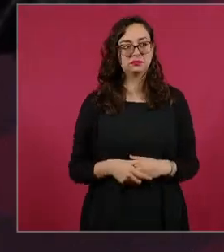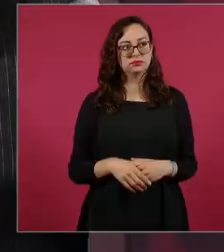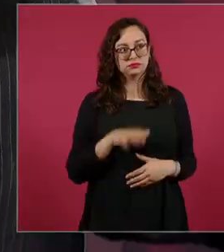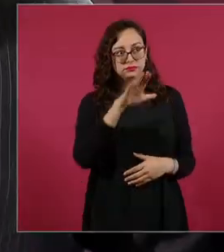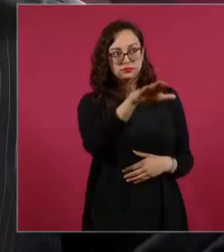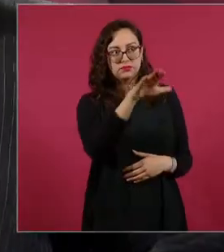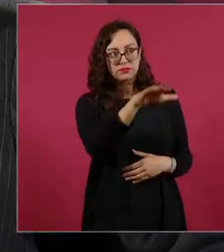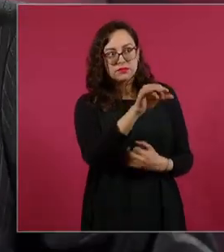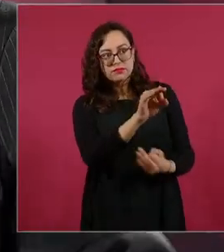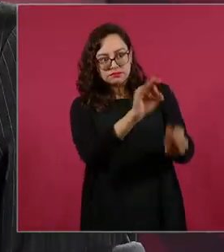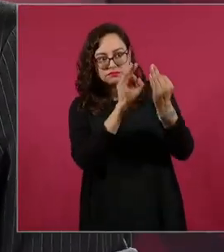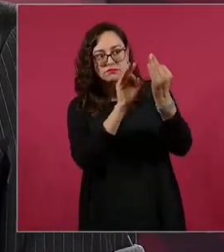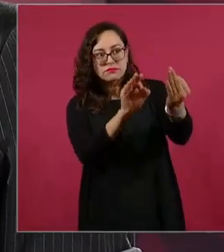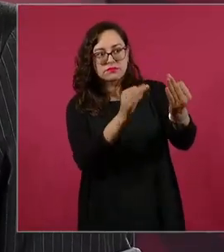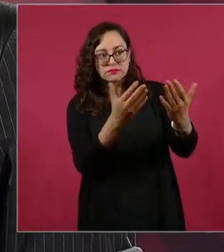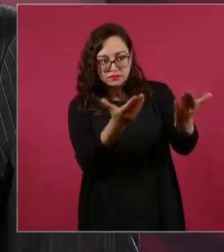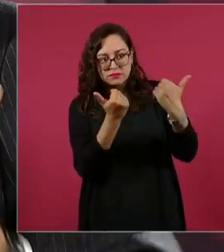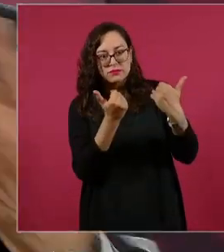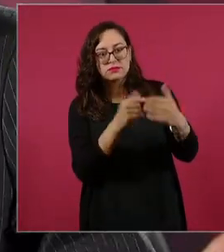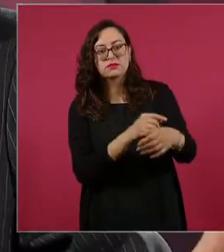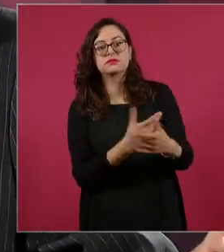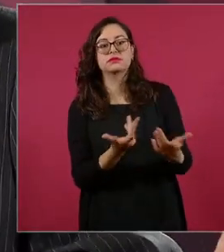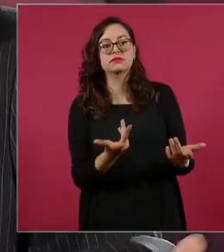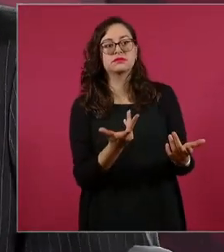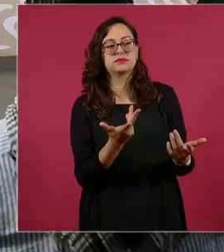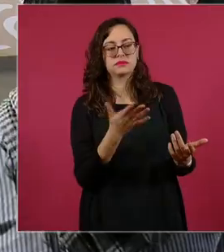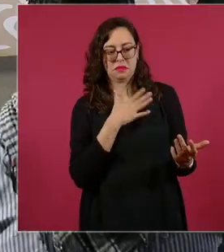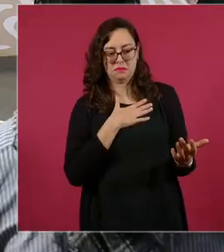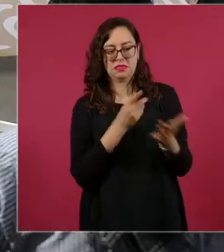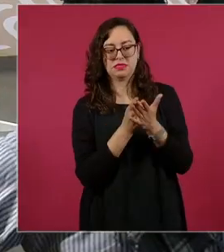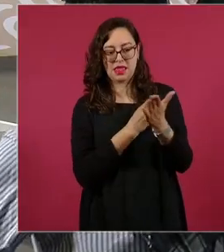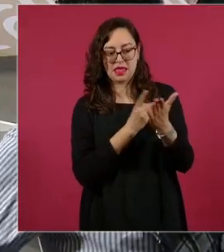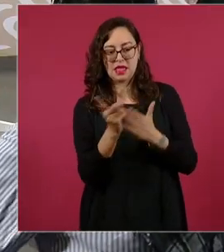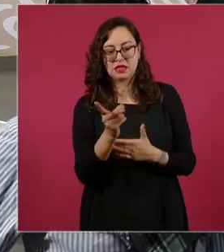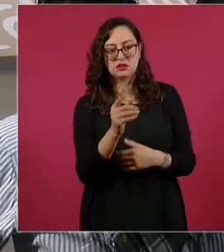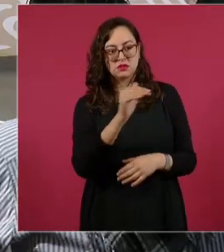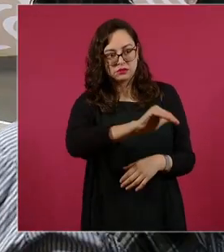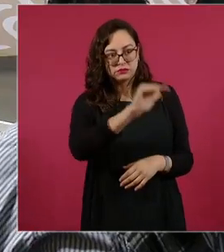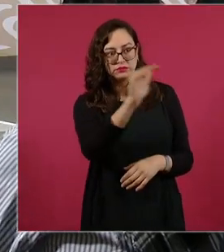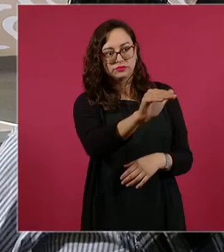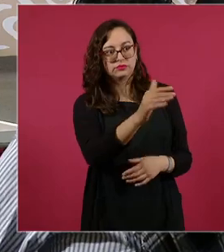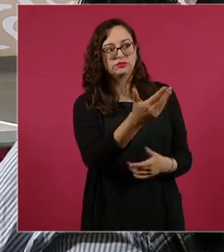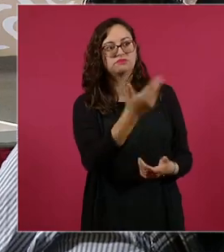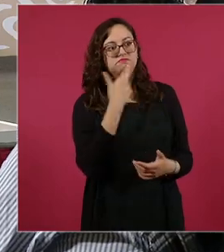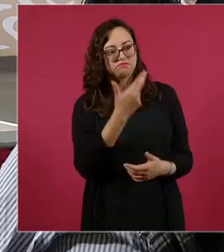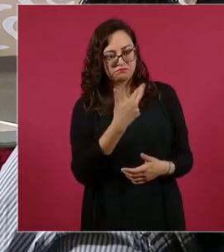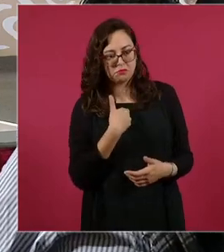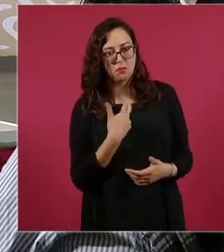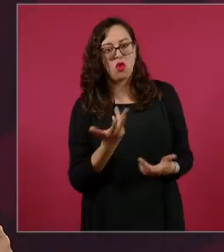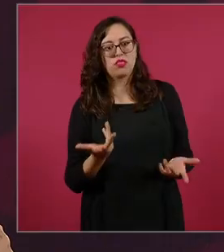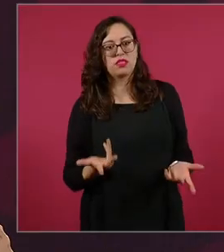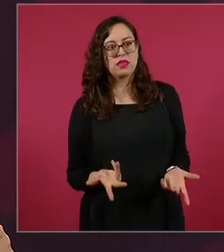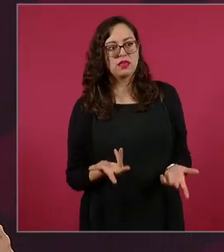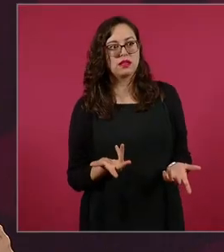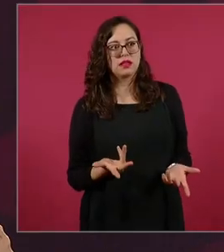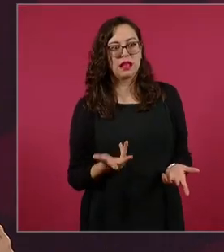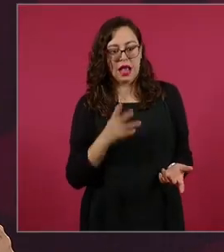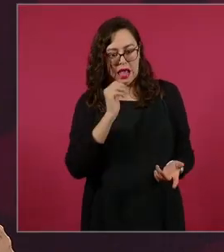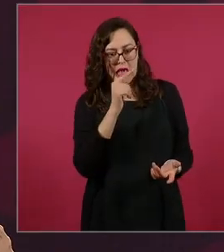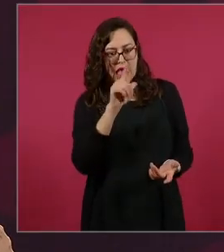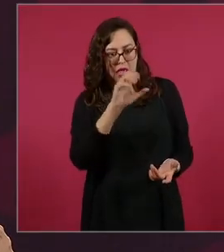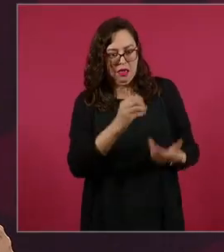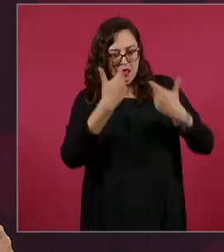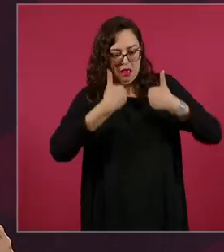porque tengo derecho hacerlo, además, no sólo es Andrés Manuel López Obrador,